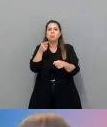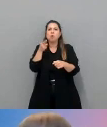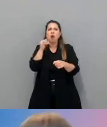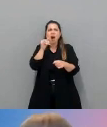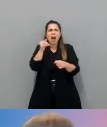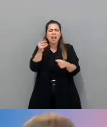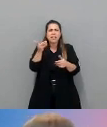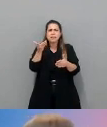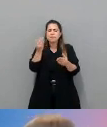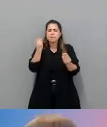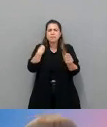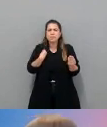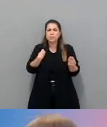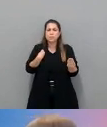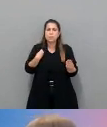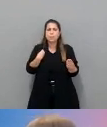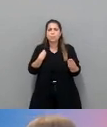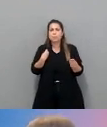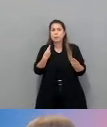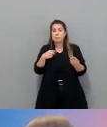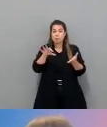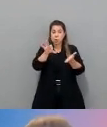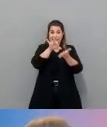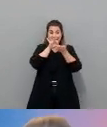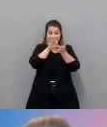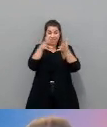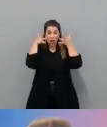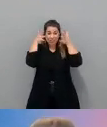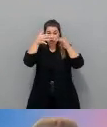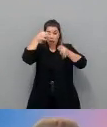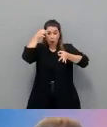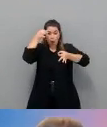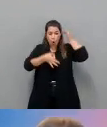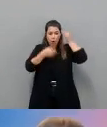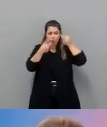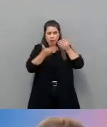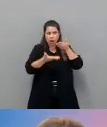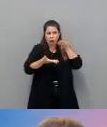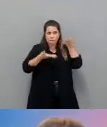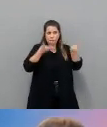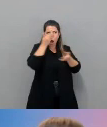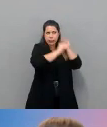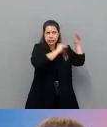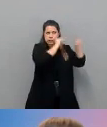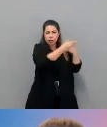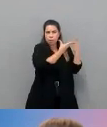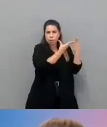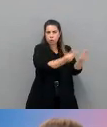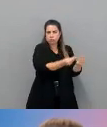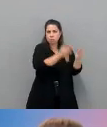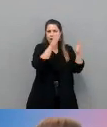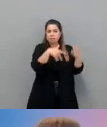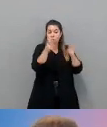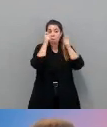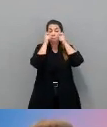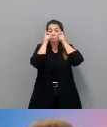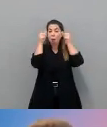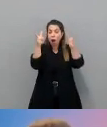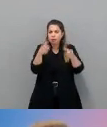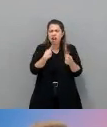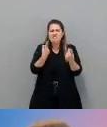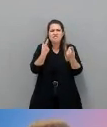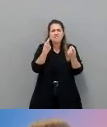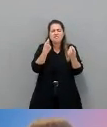consultas al servicio de asesoría jurídica y veo, sobre todo, observo una falta de